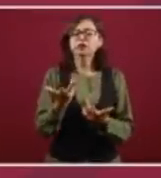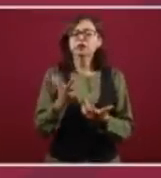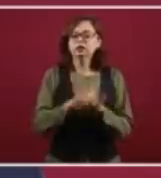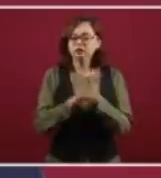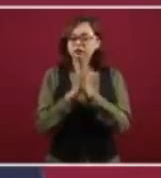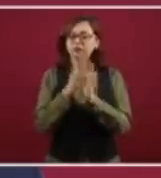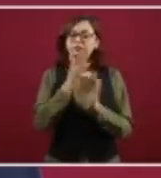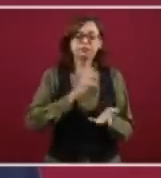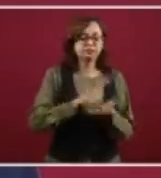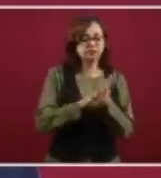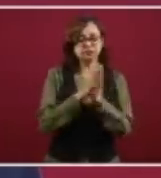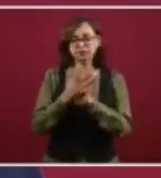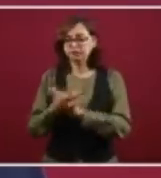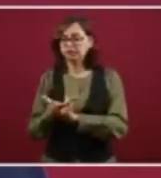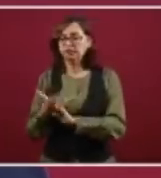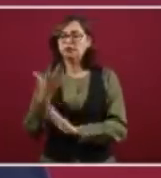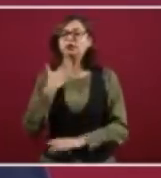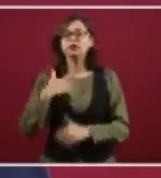no se privatiza